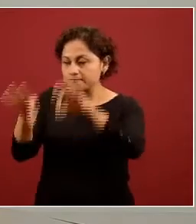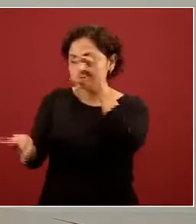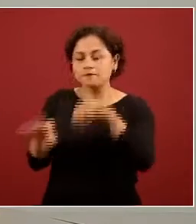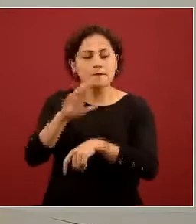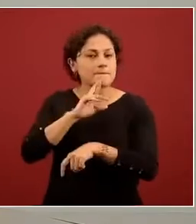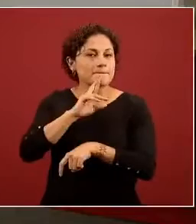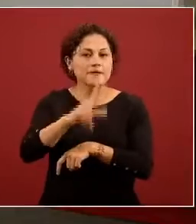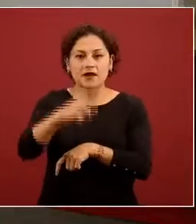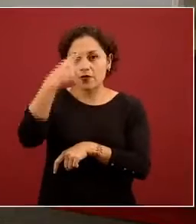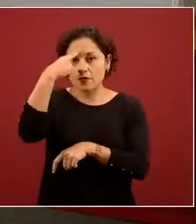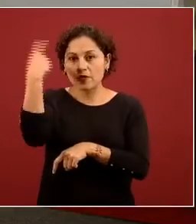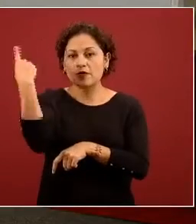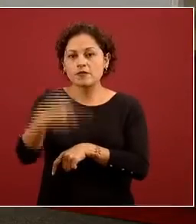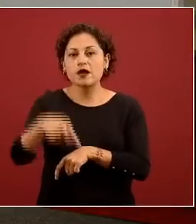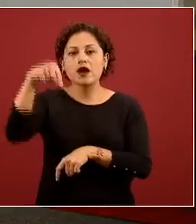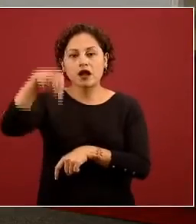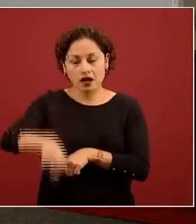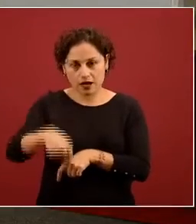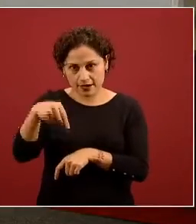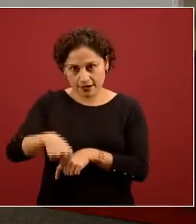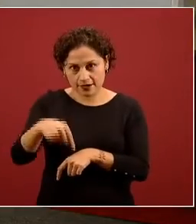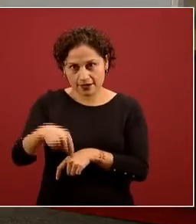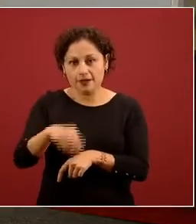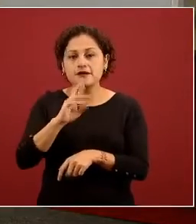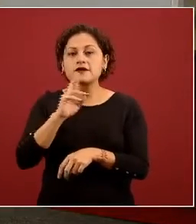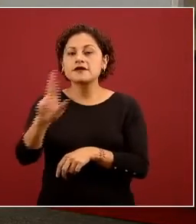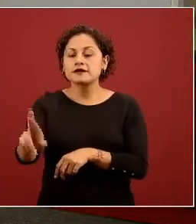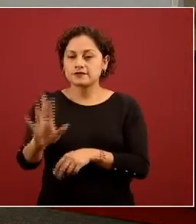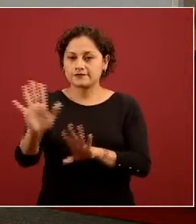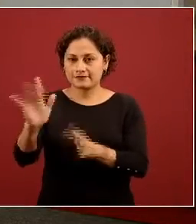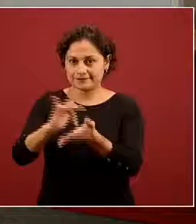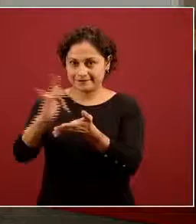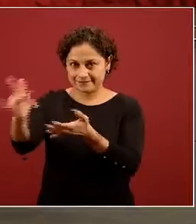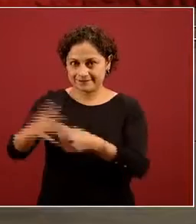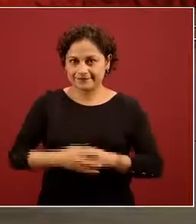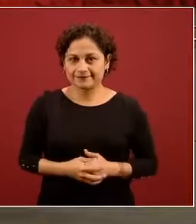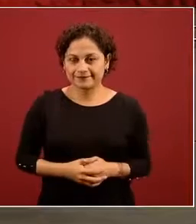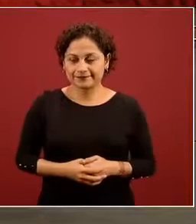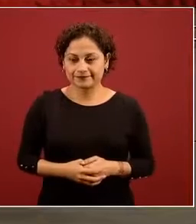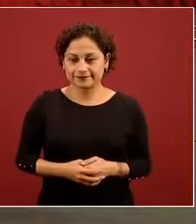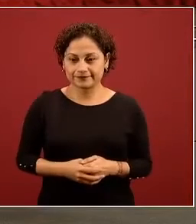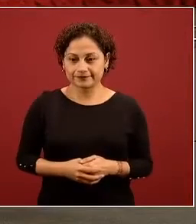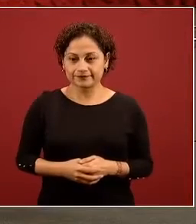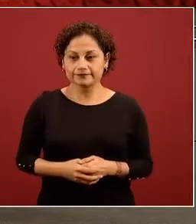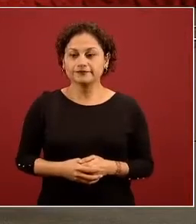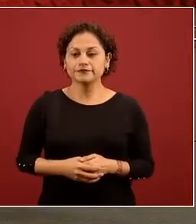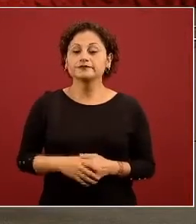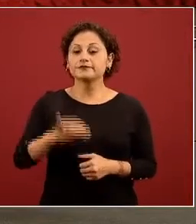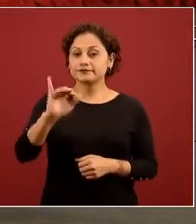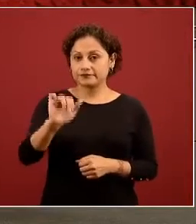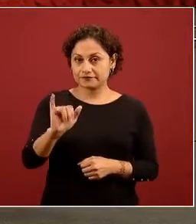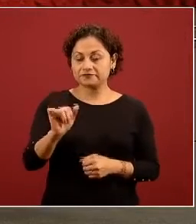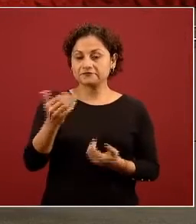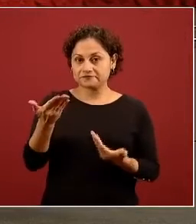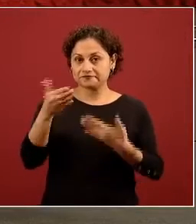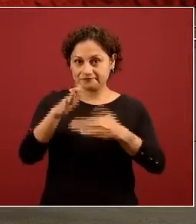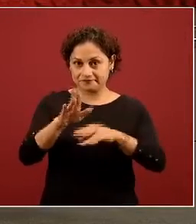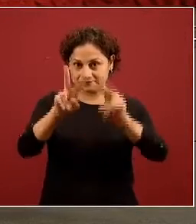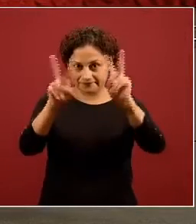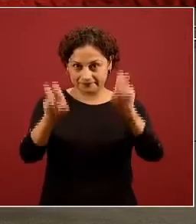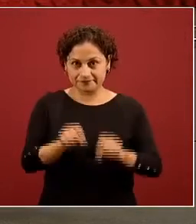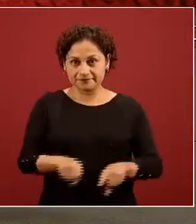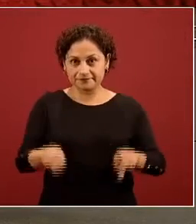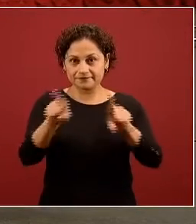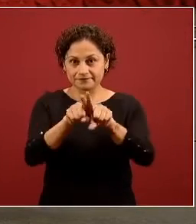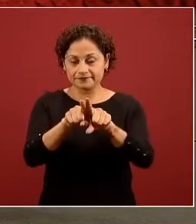la intervención bien hecha. Muchísimas gracias. Gracias. Sí, efectivamente, sobre esto,